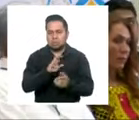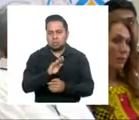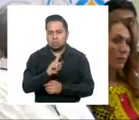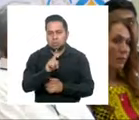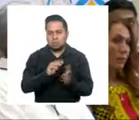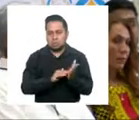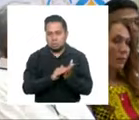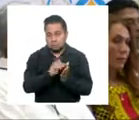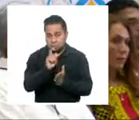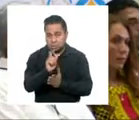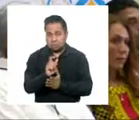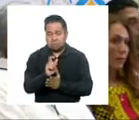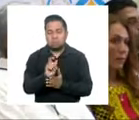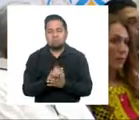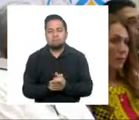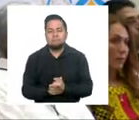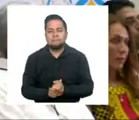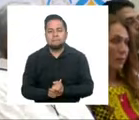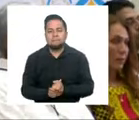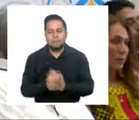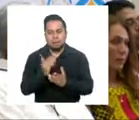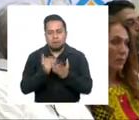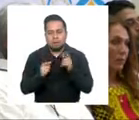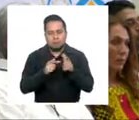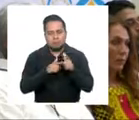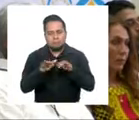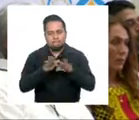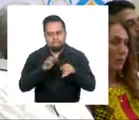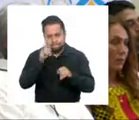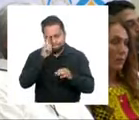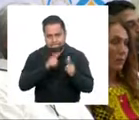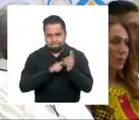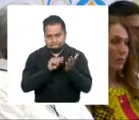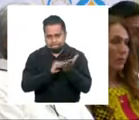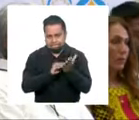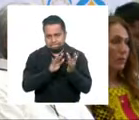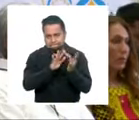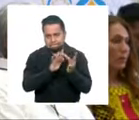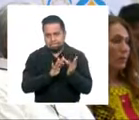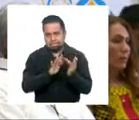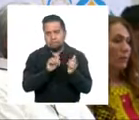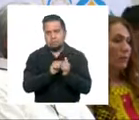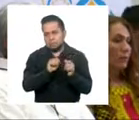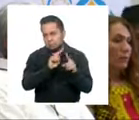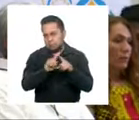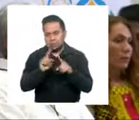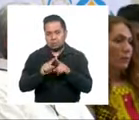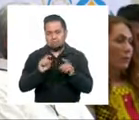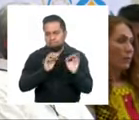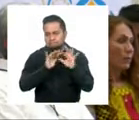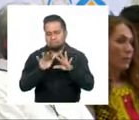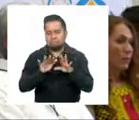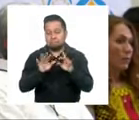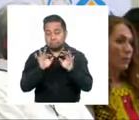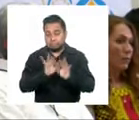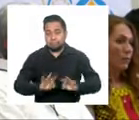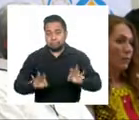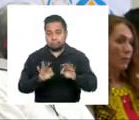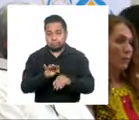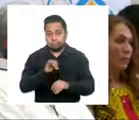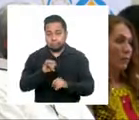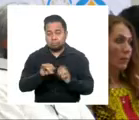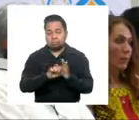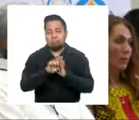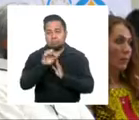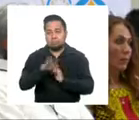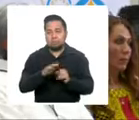28.291 millones de pesos, y estamos trabajando para mantener la conectividad con otros destinos importantes, como